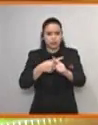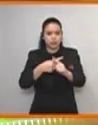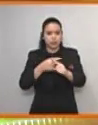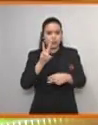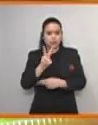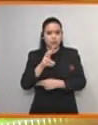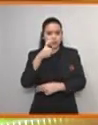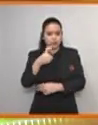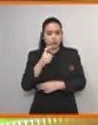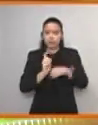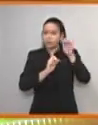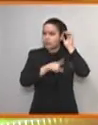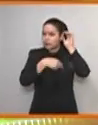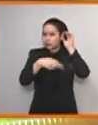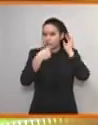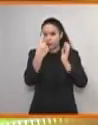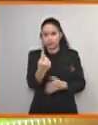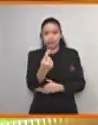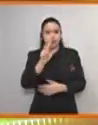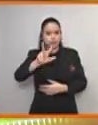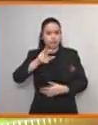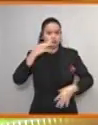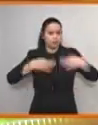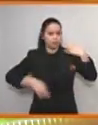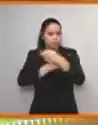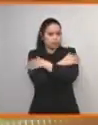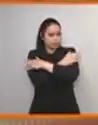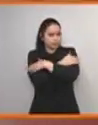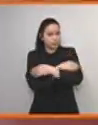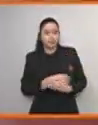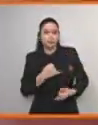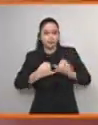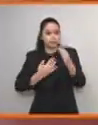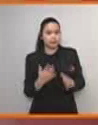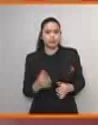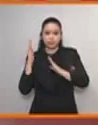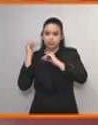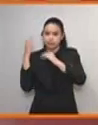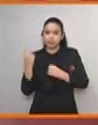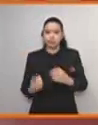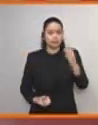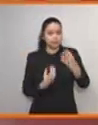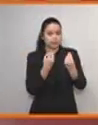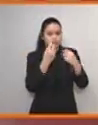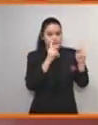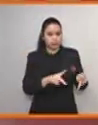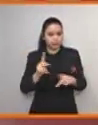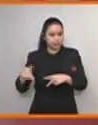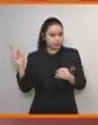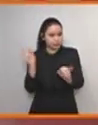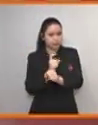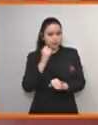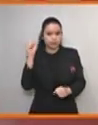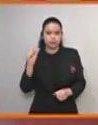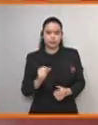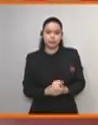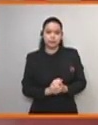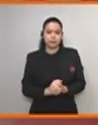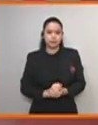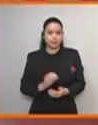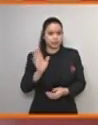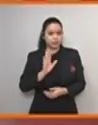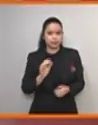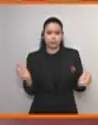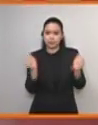2 x y para más 13 muchas felicidades jugadores esperamos que hayan sido muchos los afortunados ganadores me